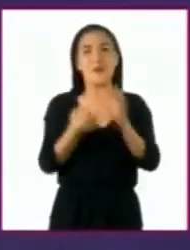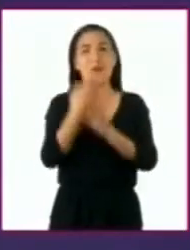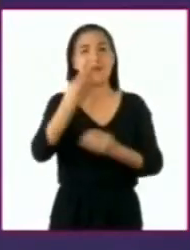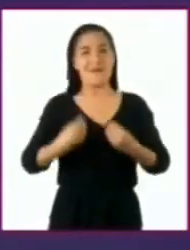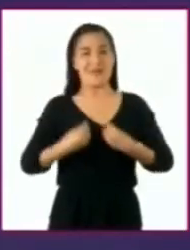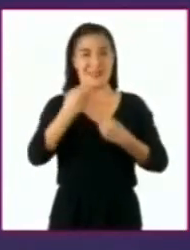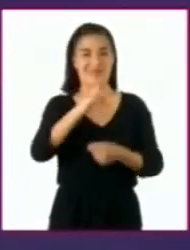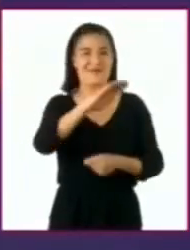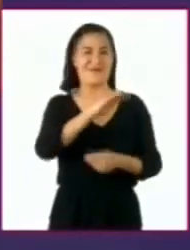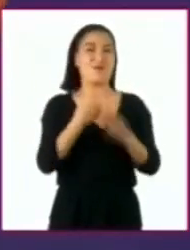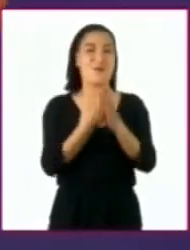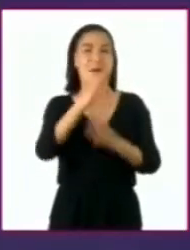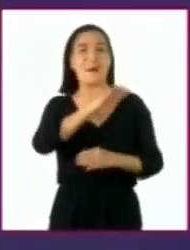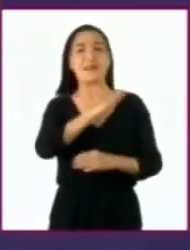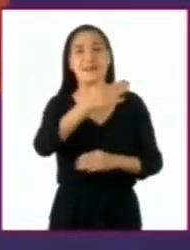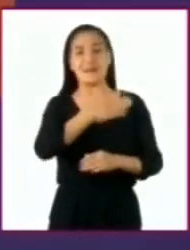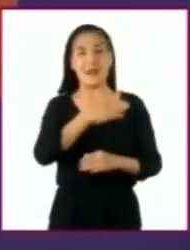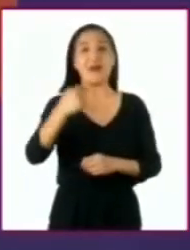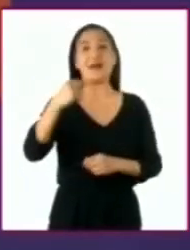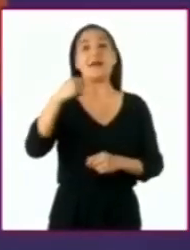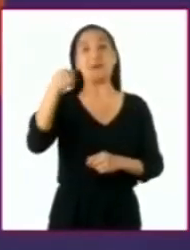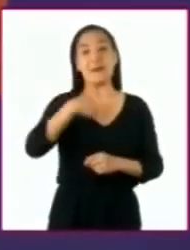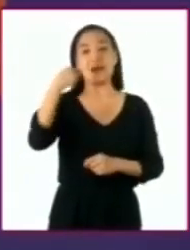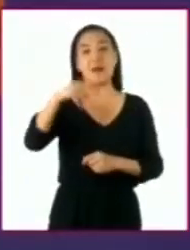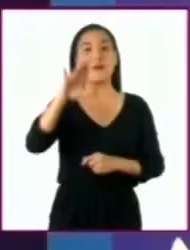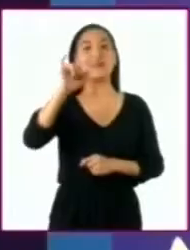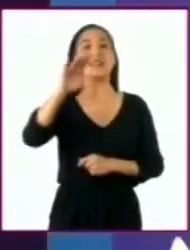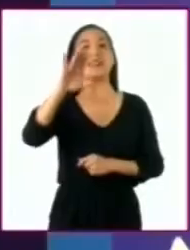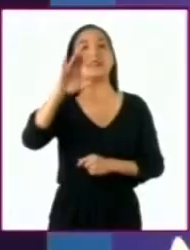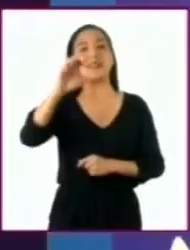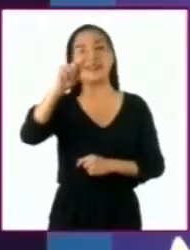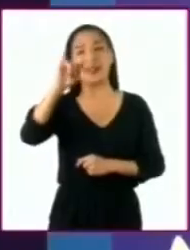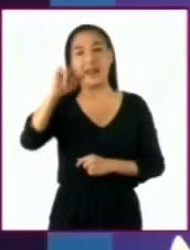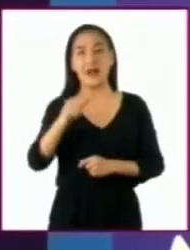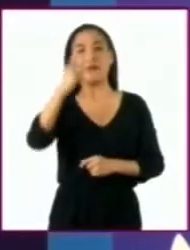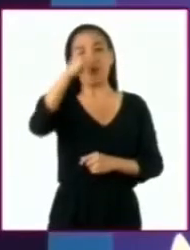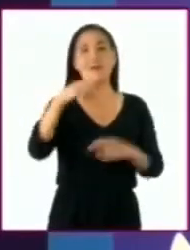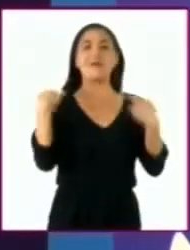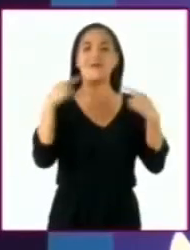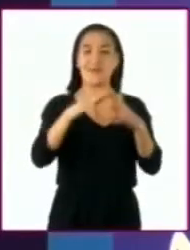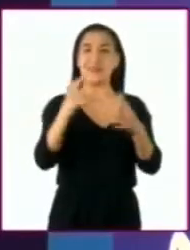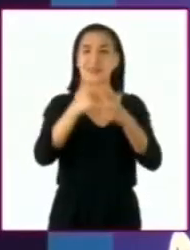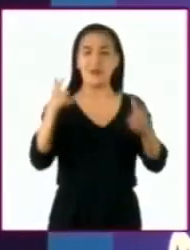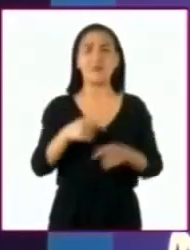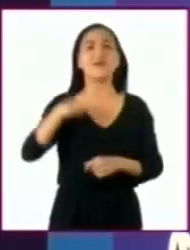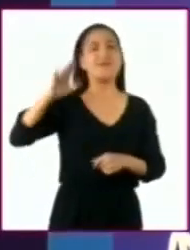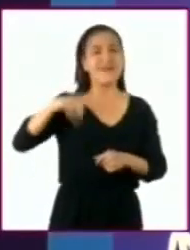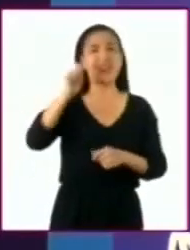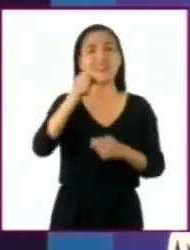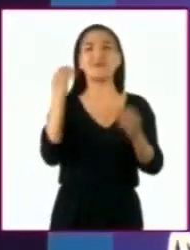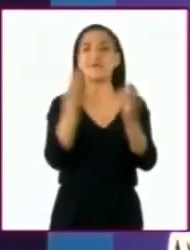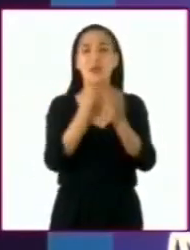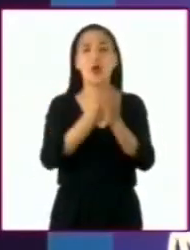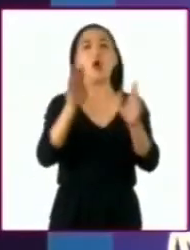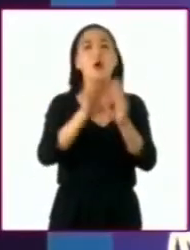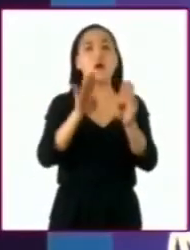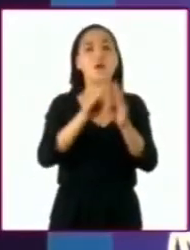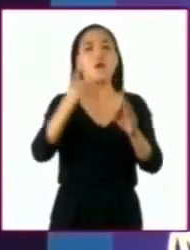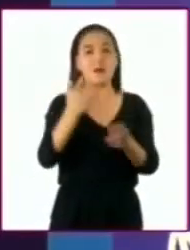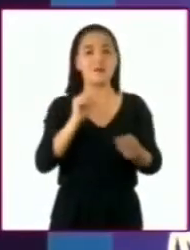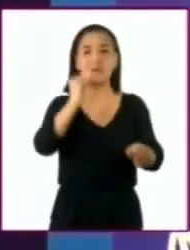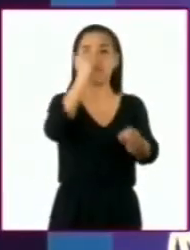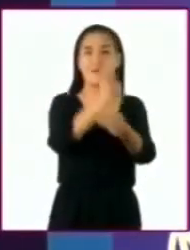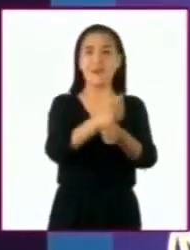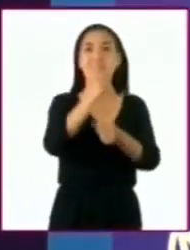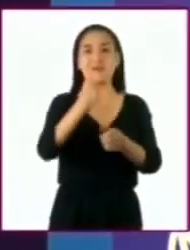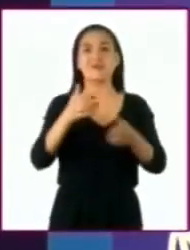nombre es Cintia Luarte y soy la maestra de la asignatura Historia. En la sesión anterior vimos cómo fue el proceso de colonización y